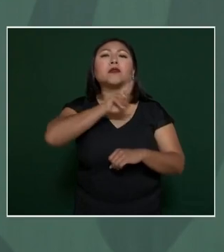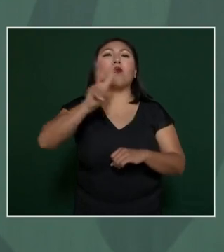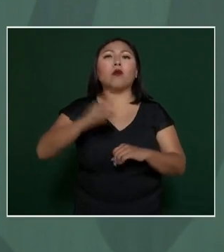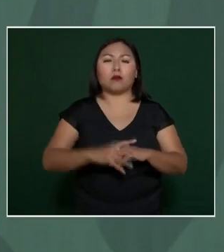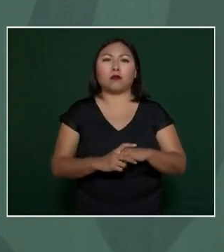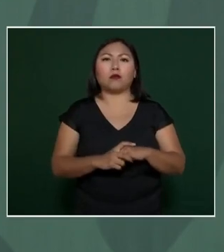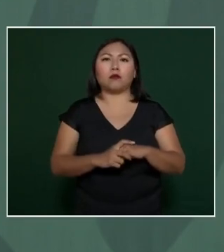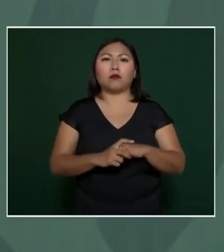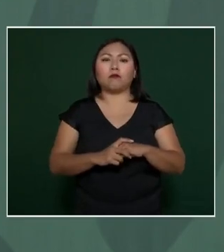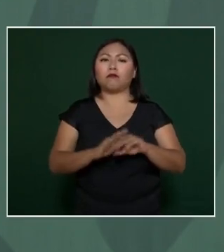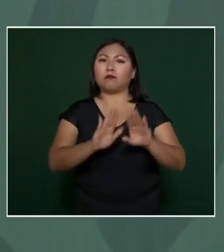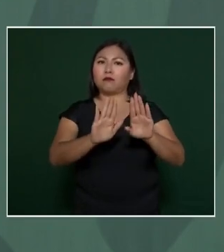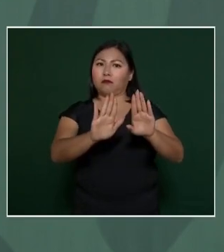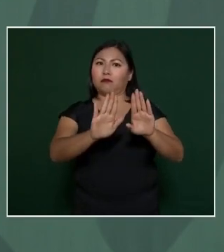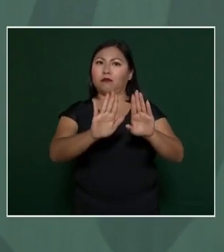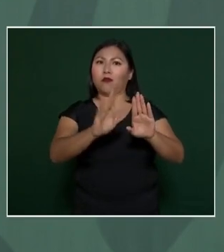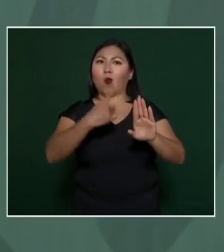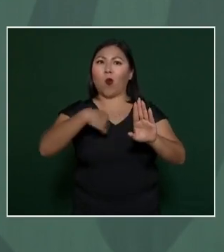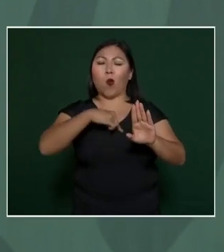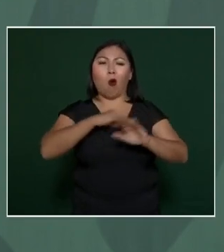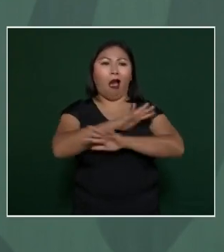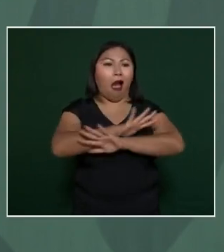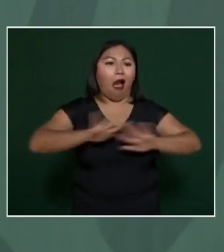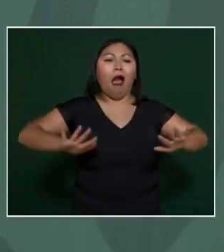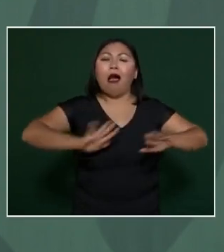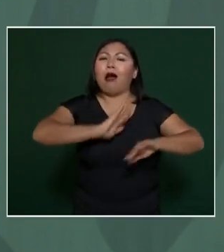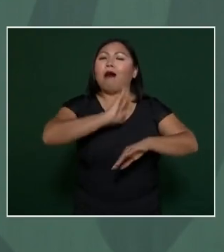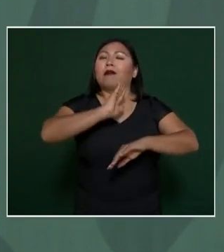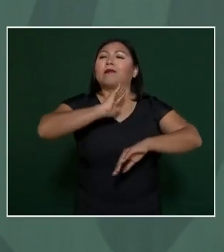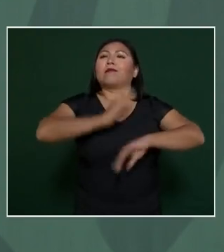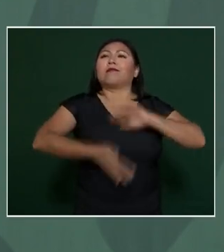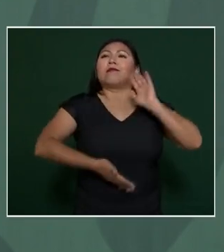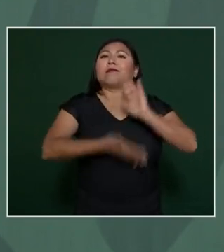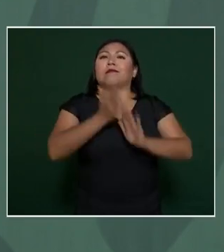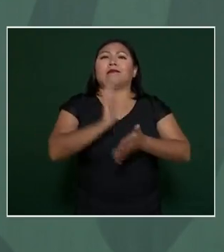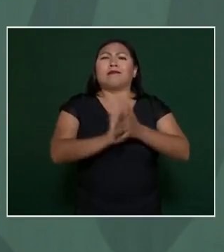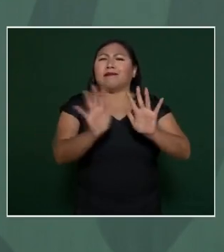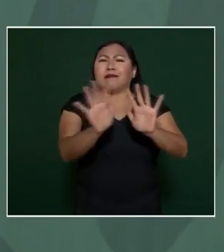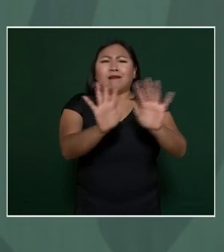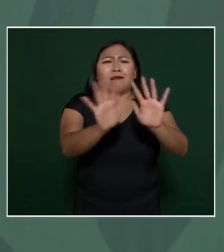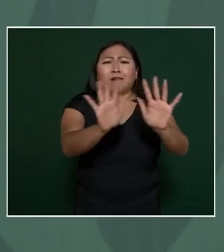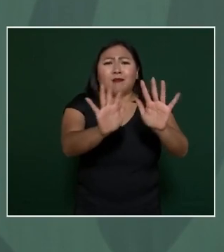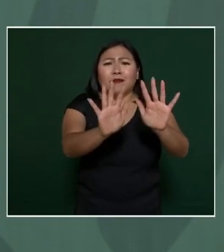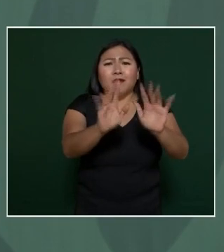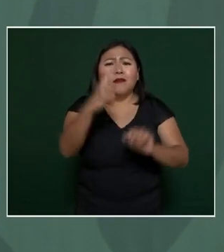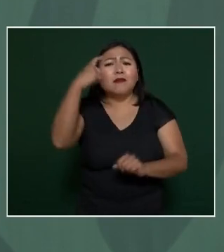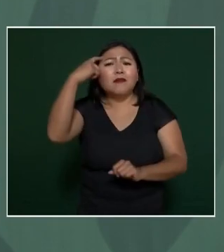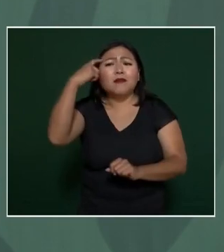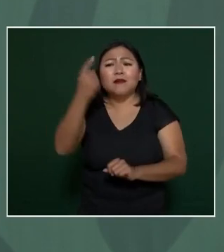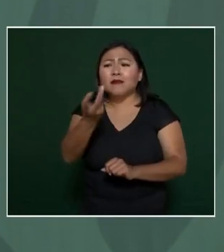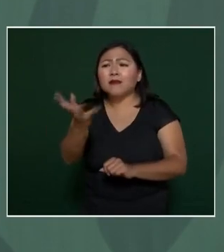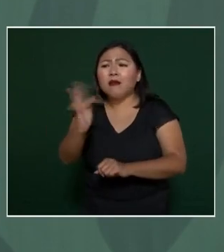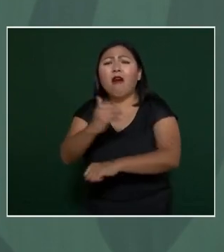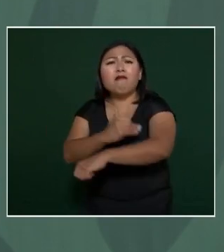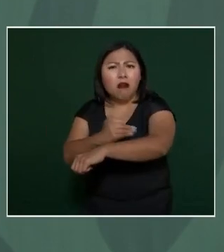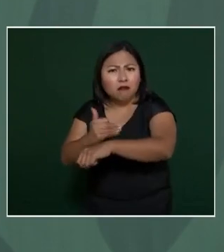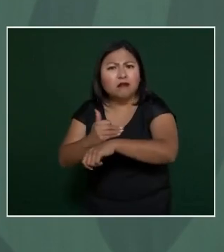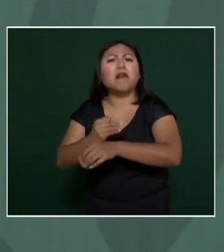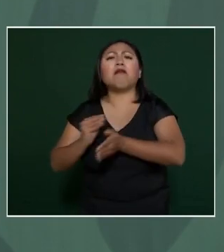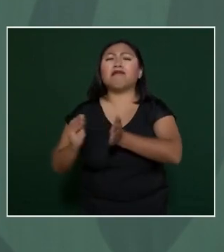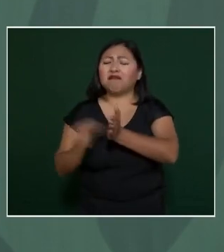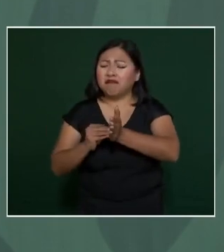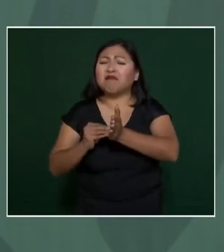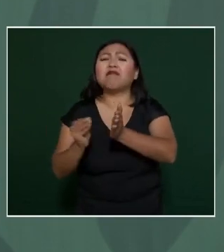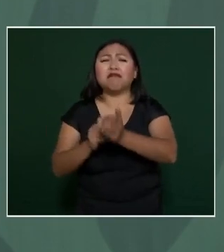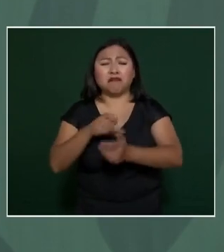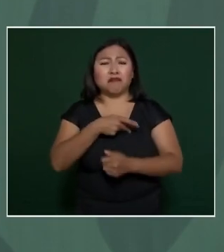nunca hay que perder de vista que mientras exista una sola familia en situación de pobreza extrema en nuestro gobierno